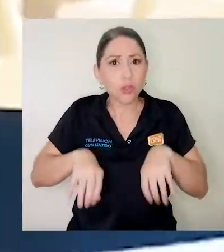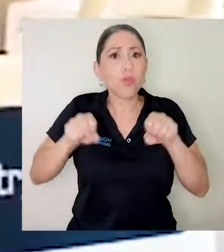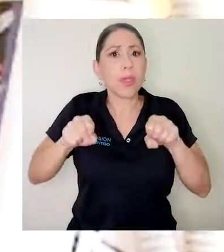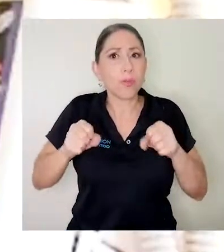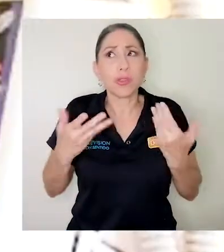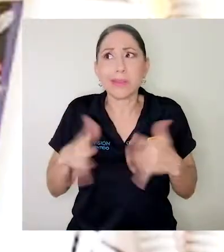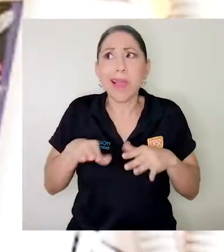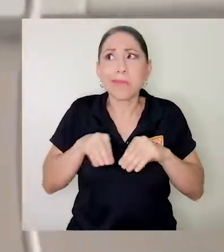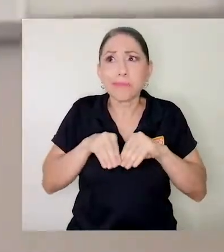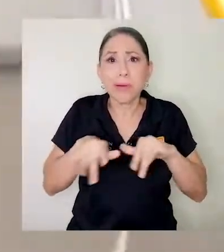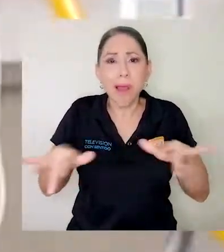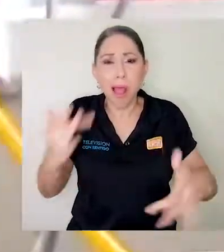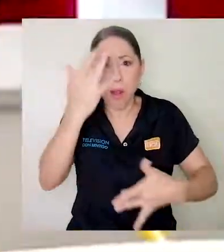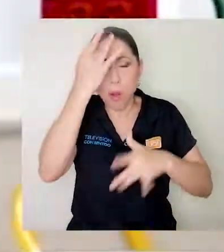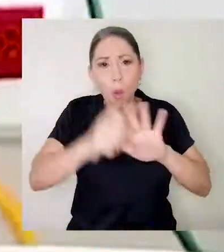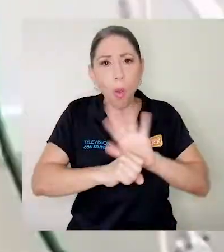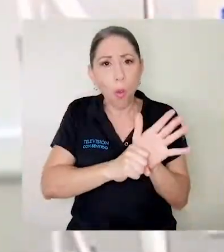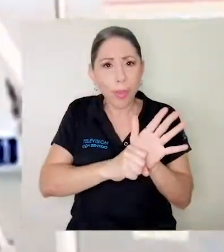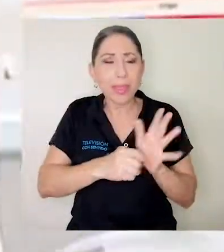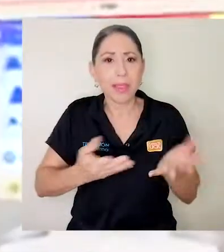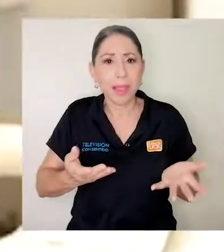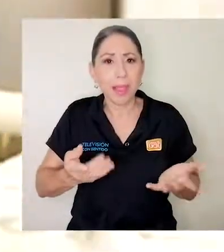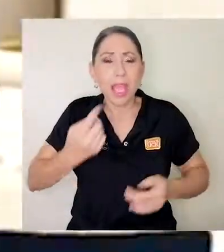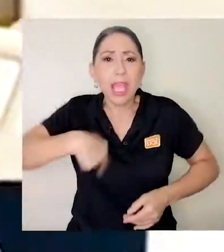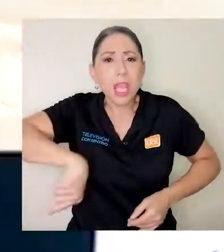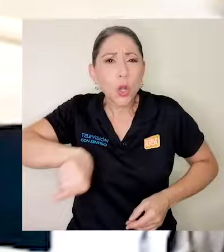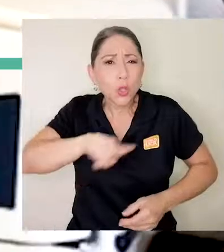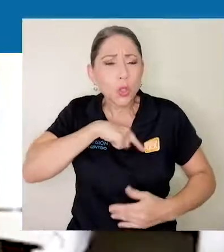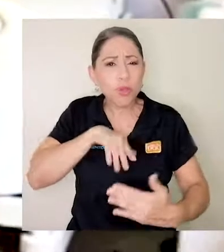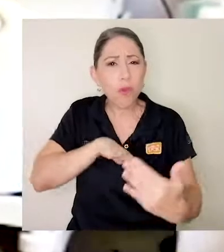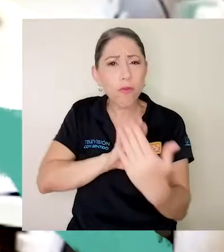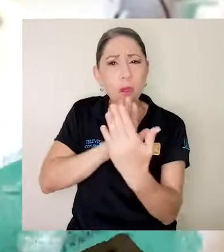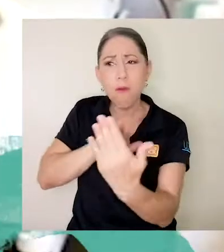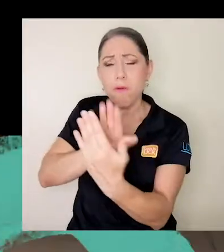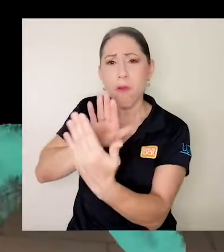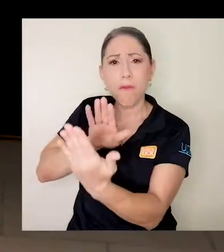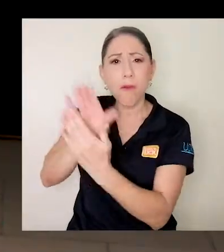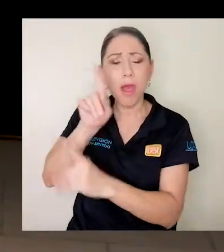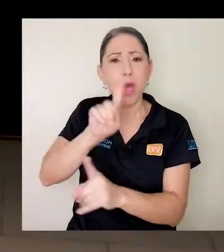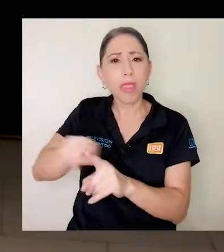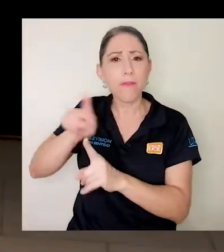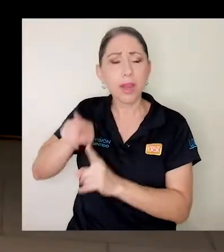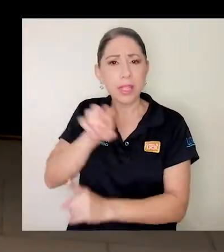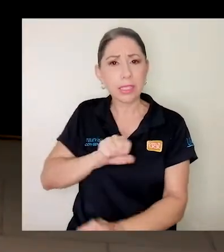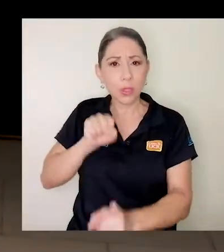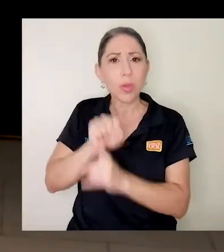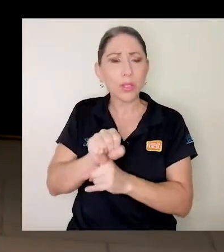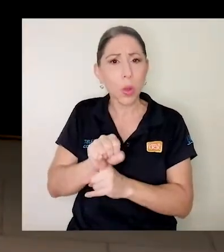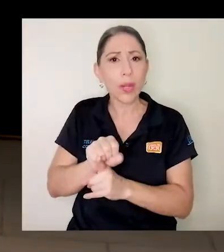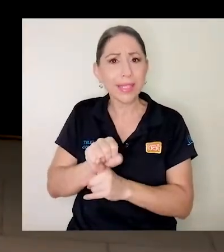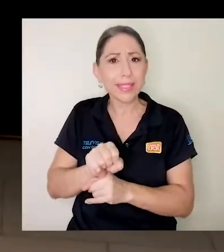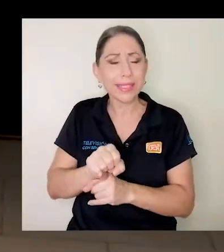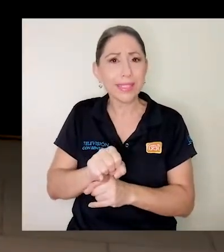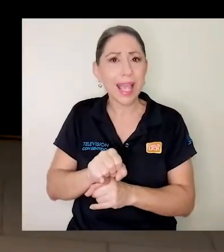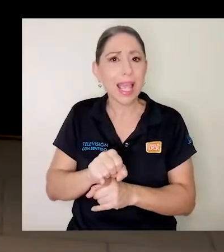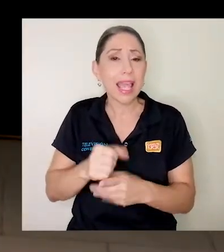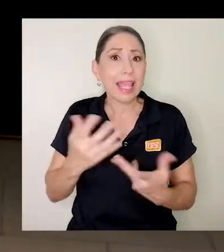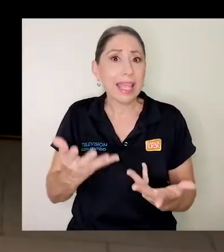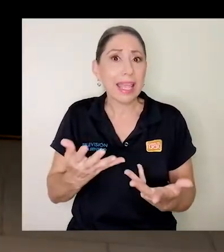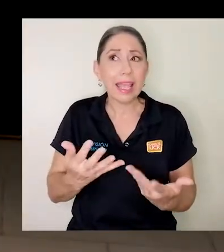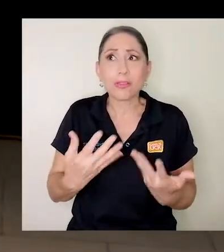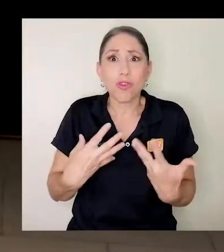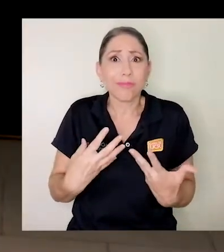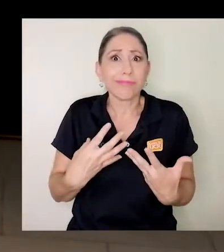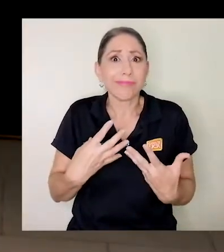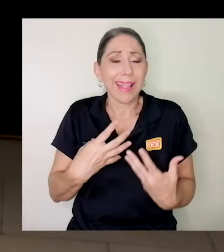del COVID y hemos estado lidiando con diferentes situaciones que son propias de un momento